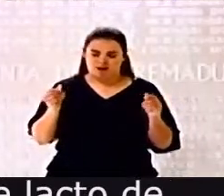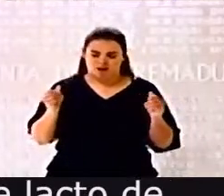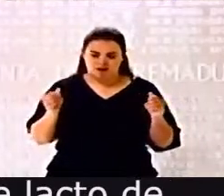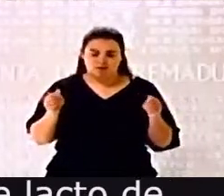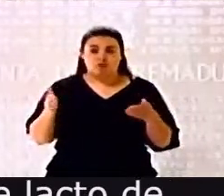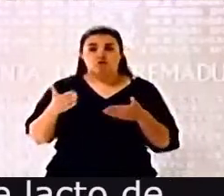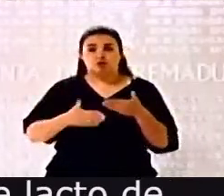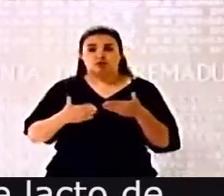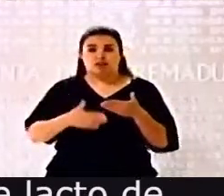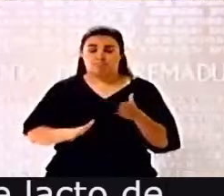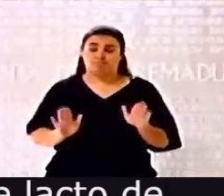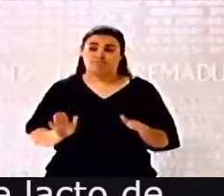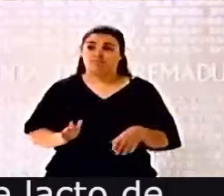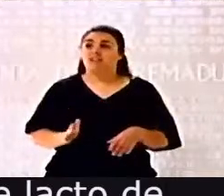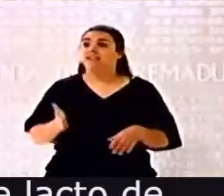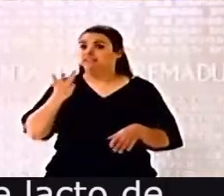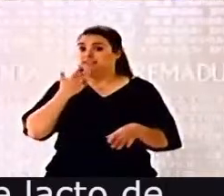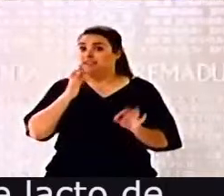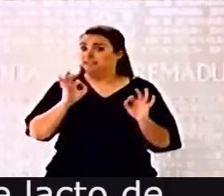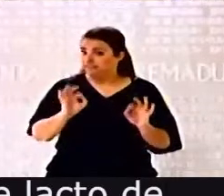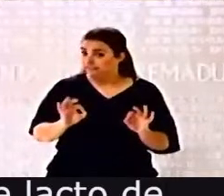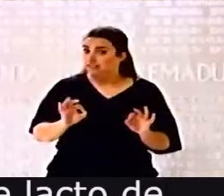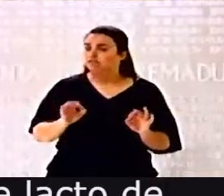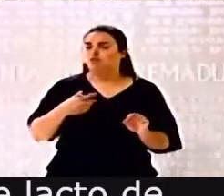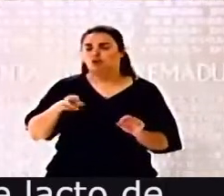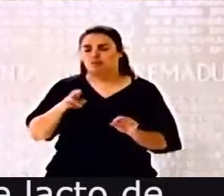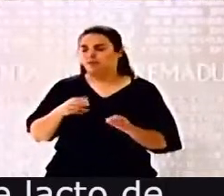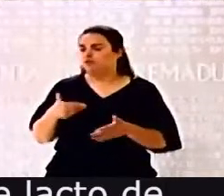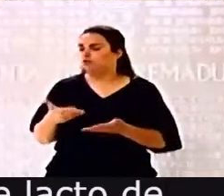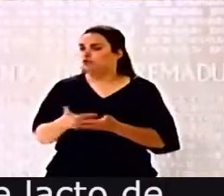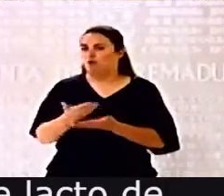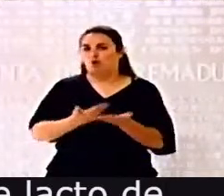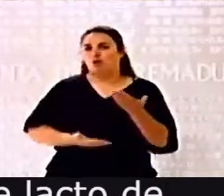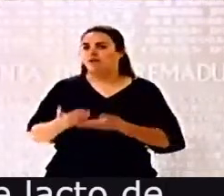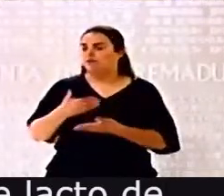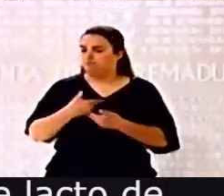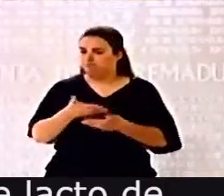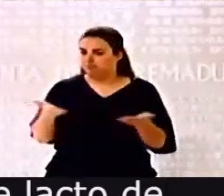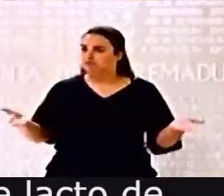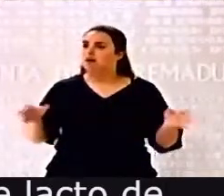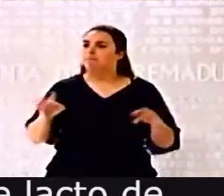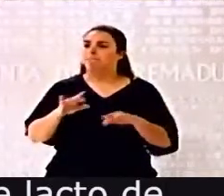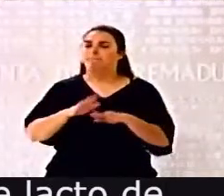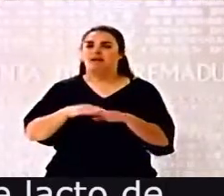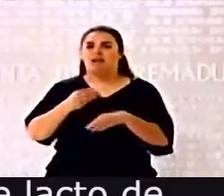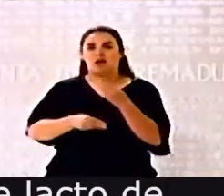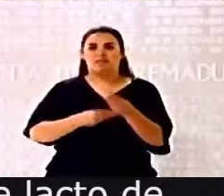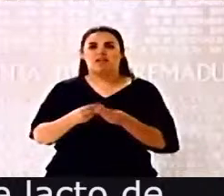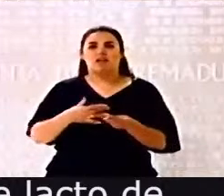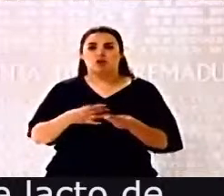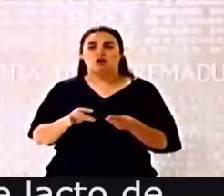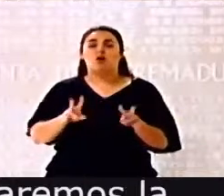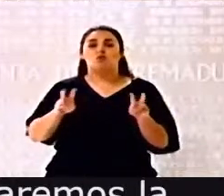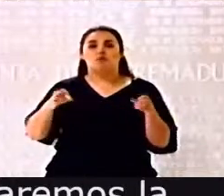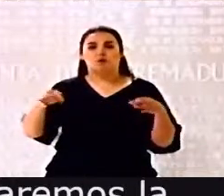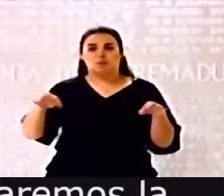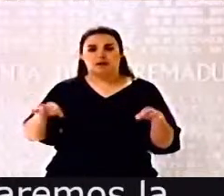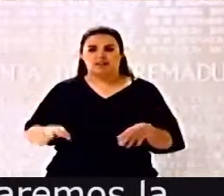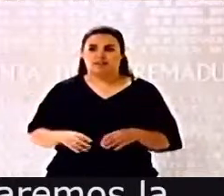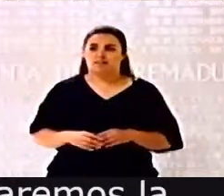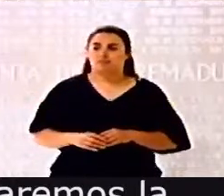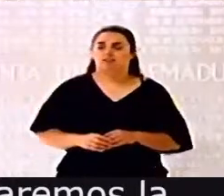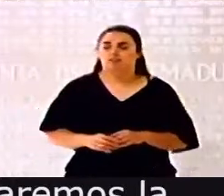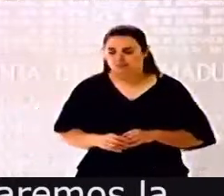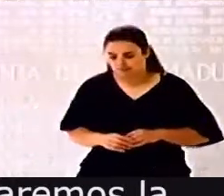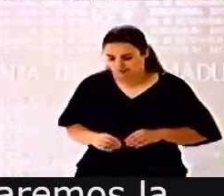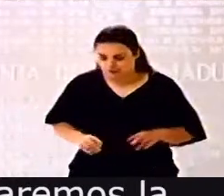la frontera. Si es así, insisto, nosotros mostraremos toda la colaboración para hacer lo posible dentro del estado de nueva normalidad.